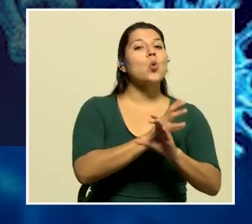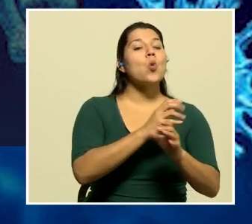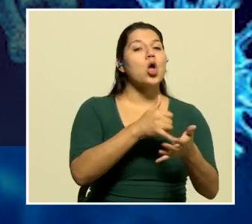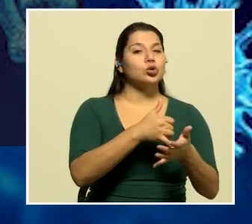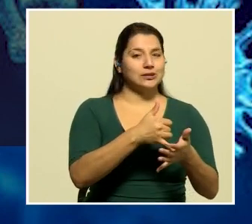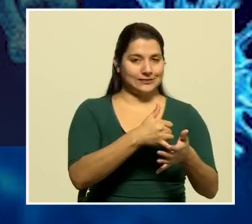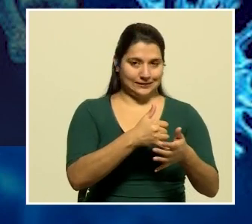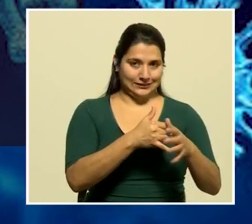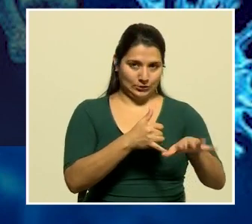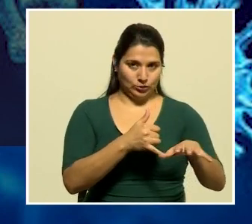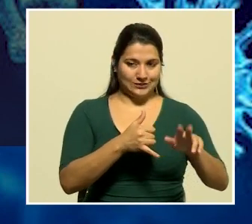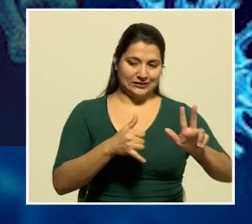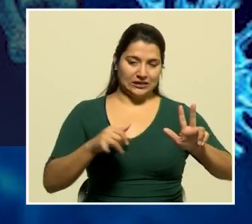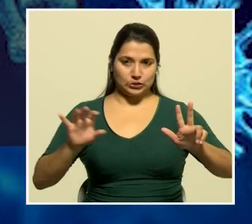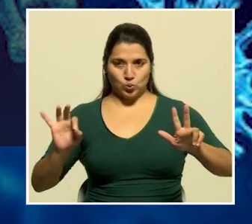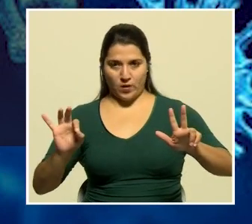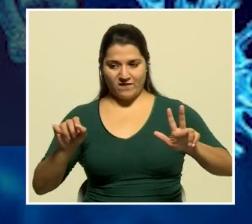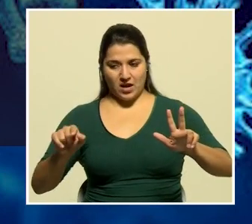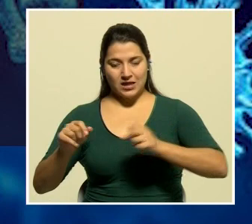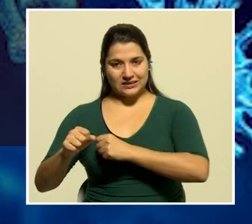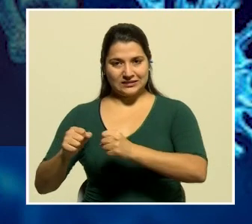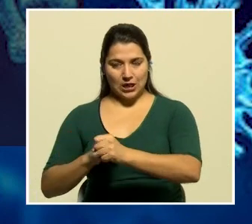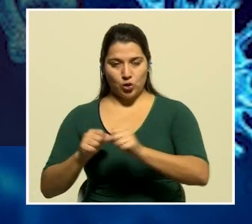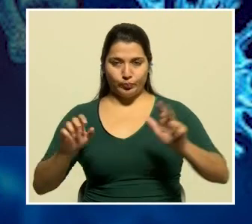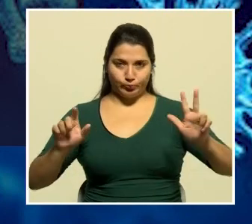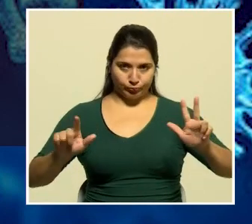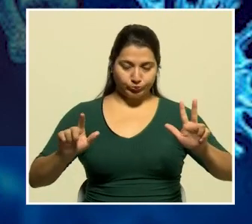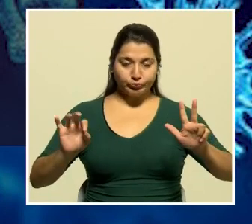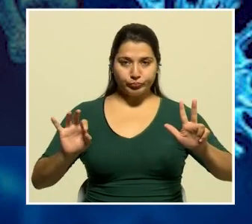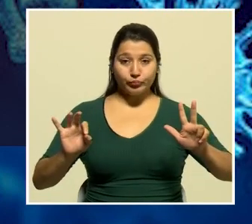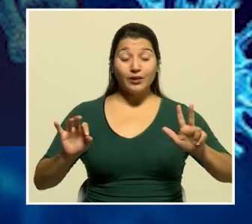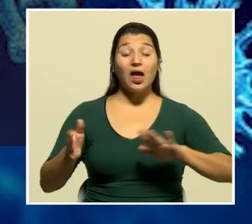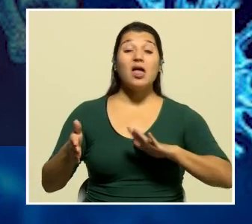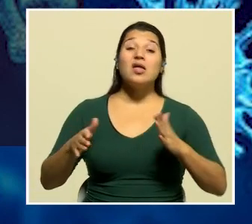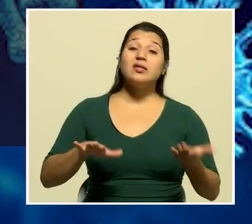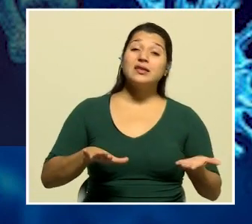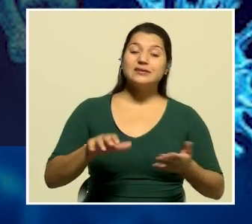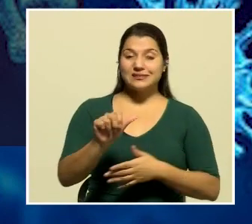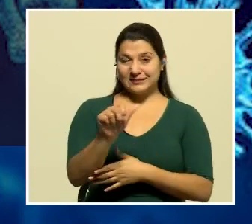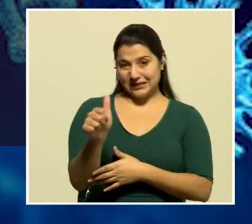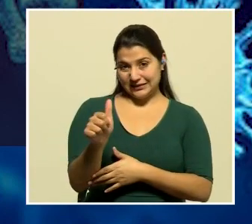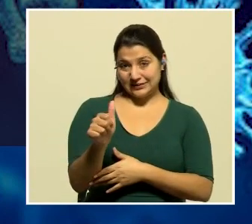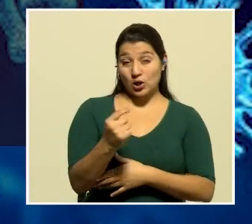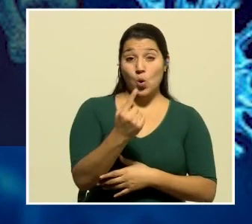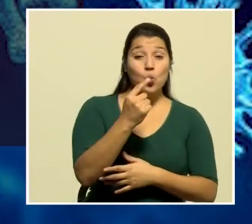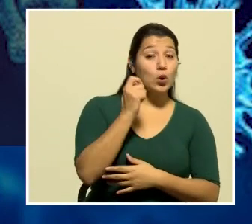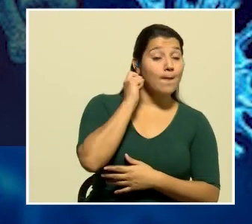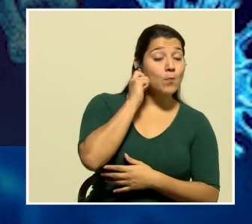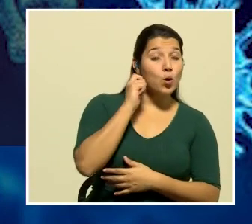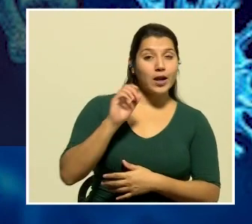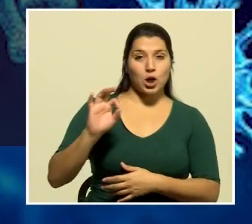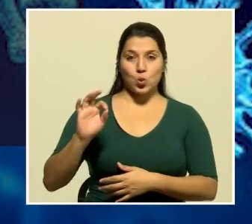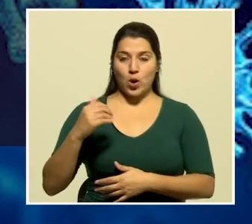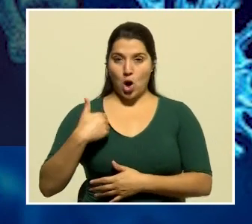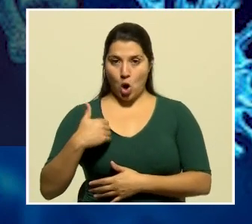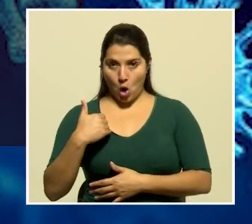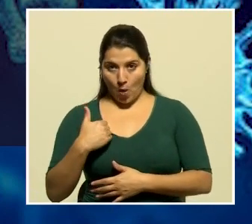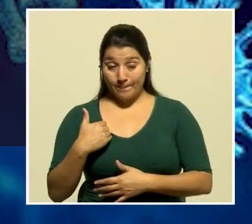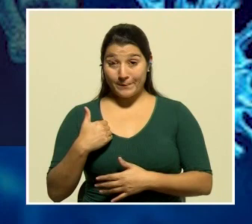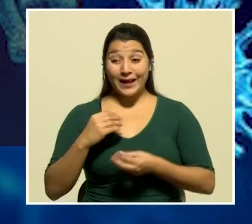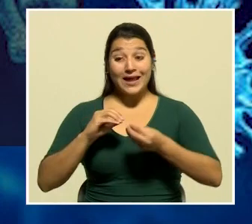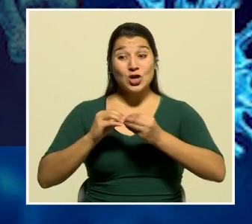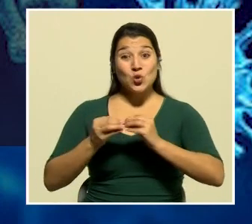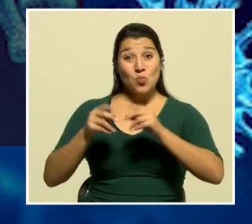9 en salón. Los fallecidos 10, una mujer y 9 hombres. En el caso de los transportistas se mantiene la